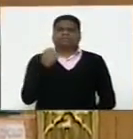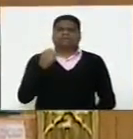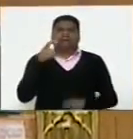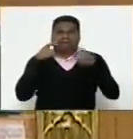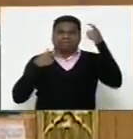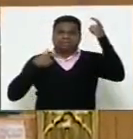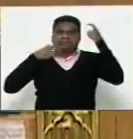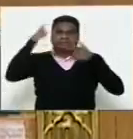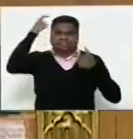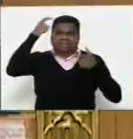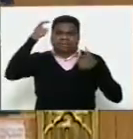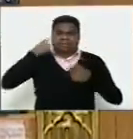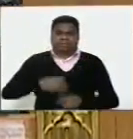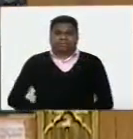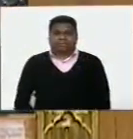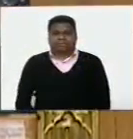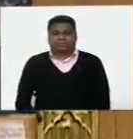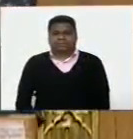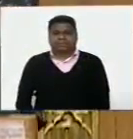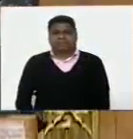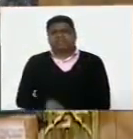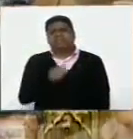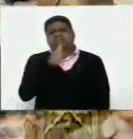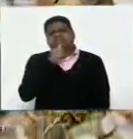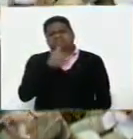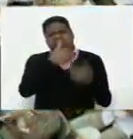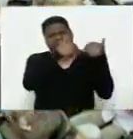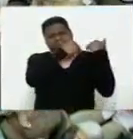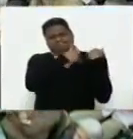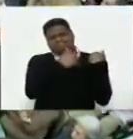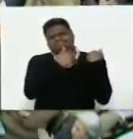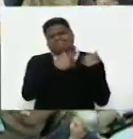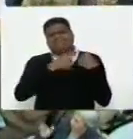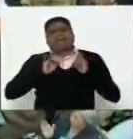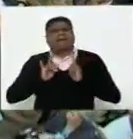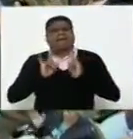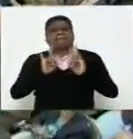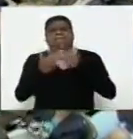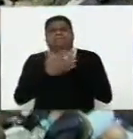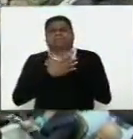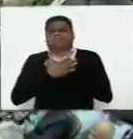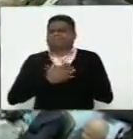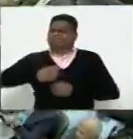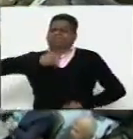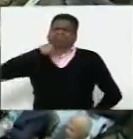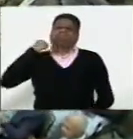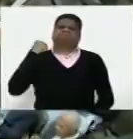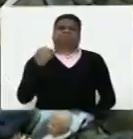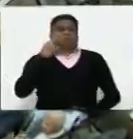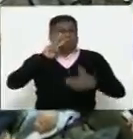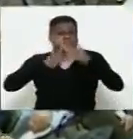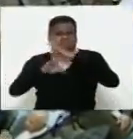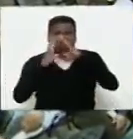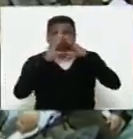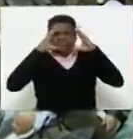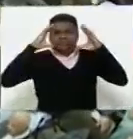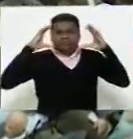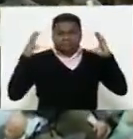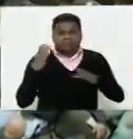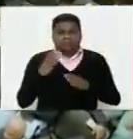Frías quien tiene la valentía, el amor, el coraje, la visión